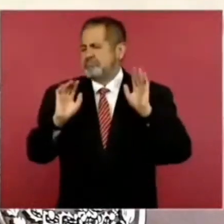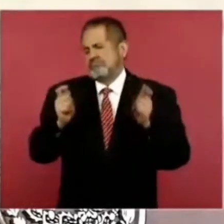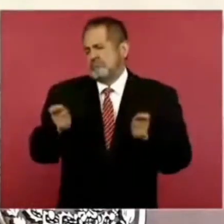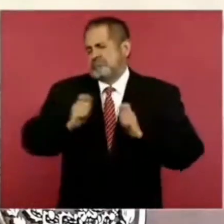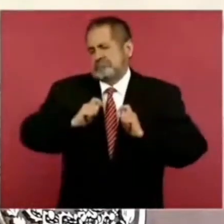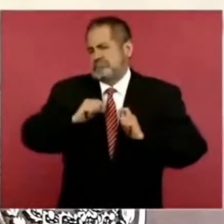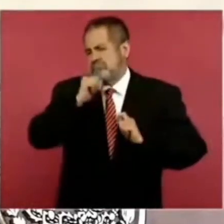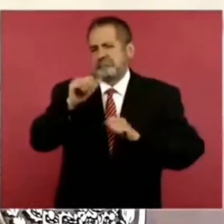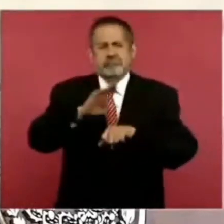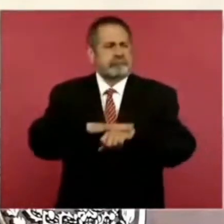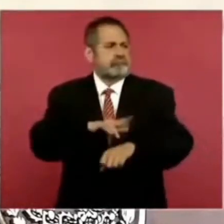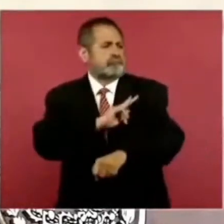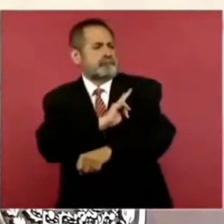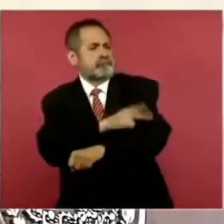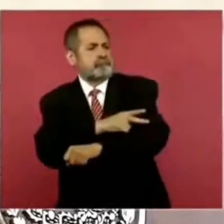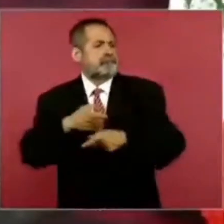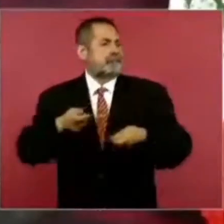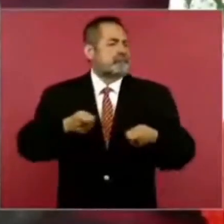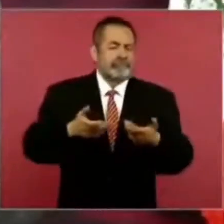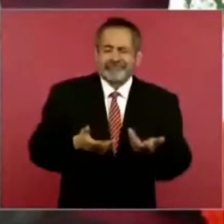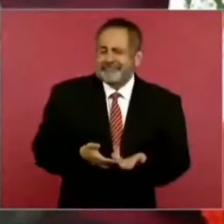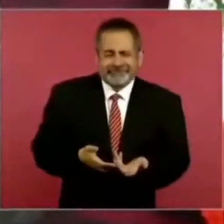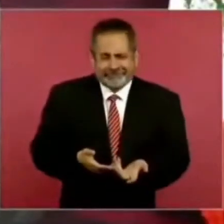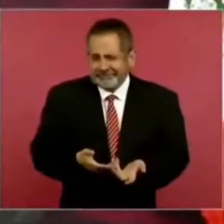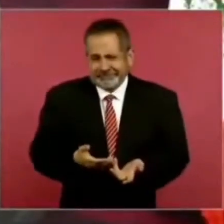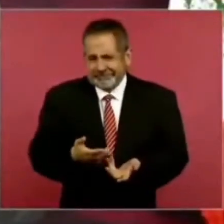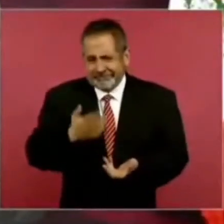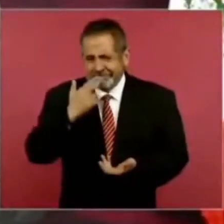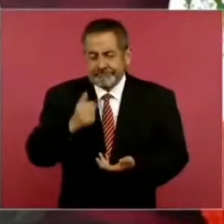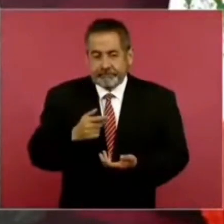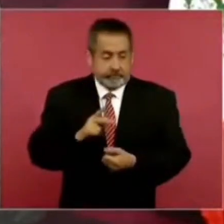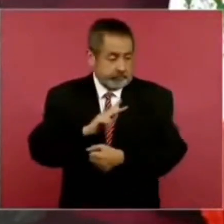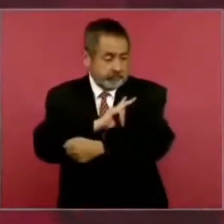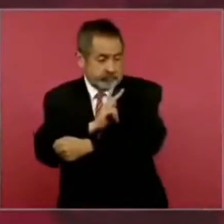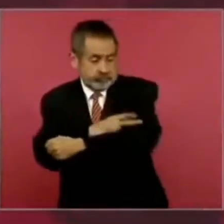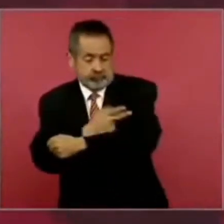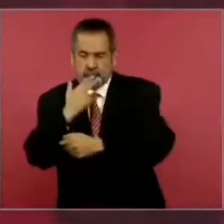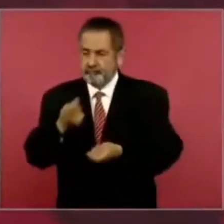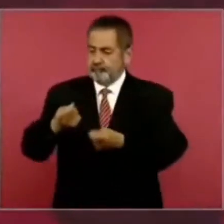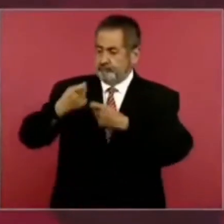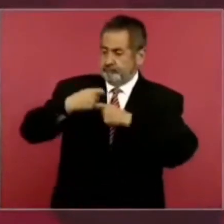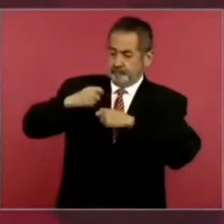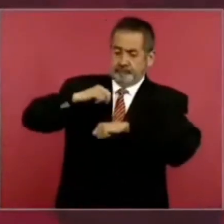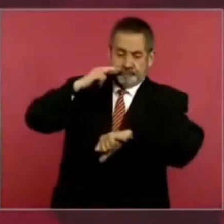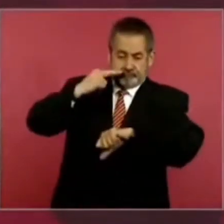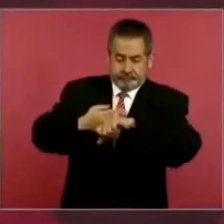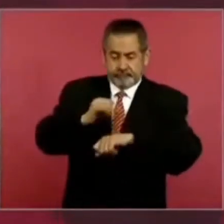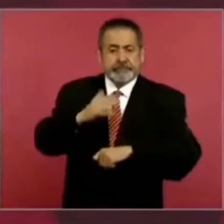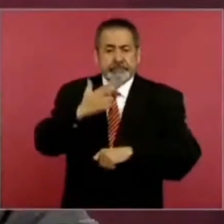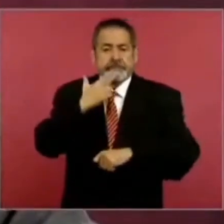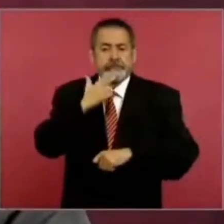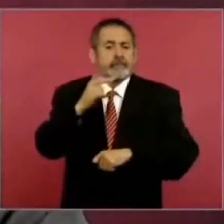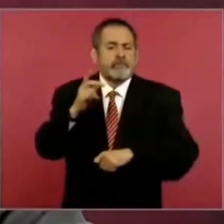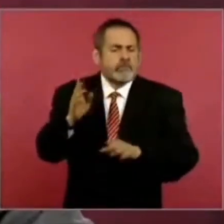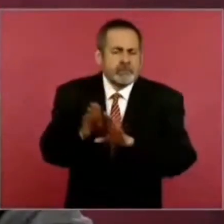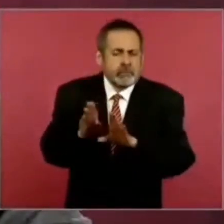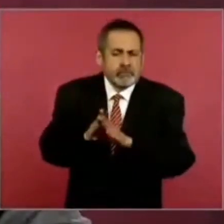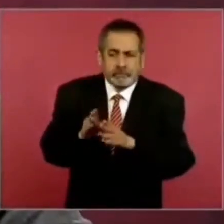Y el poder solo tiene sentido y se convierte en virtud cuando se pone al servicio de los demás.